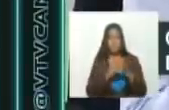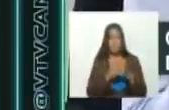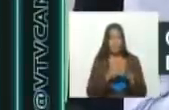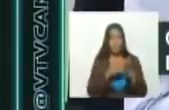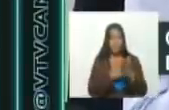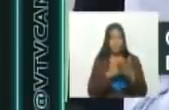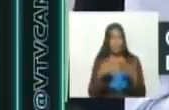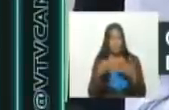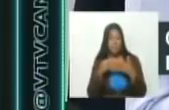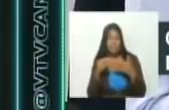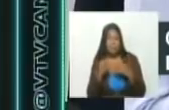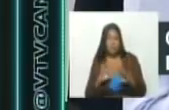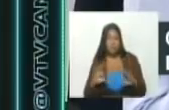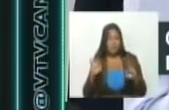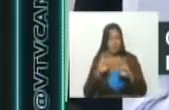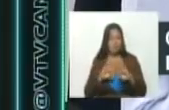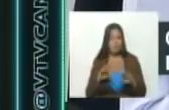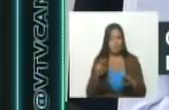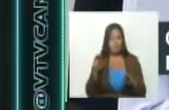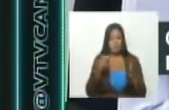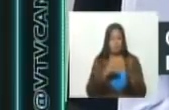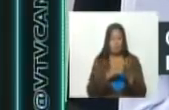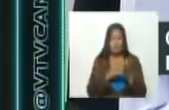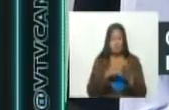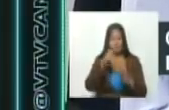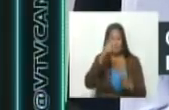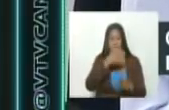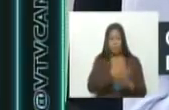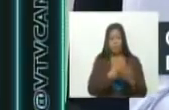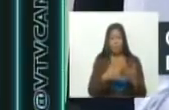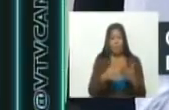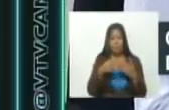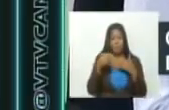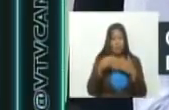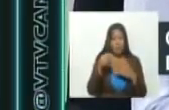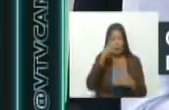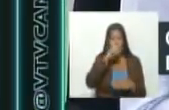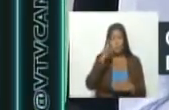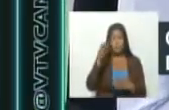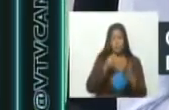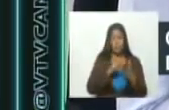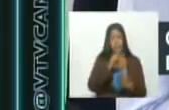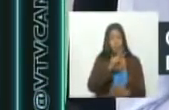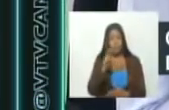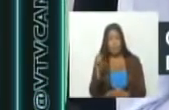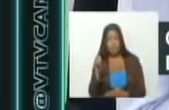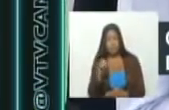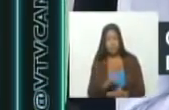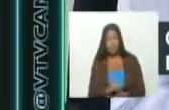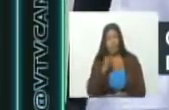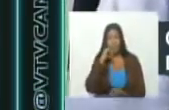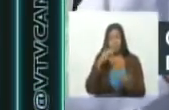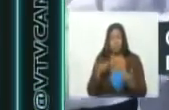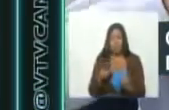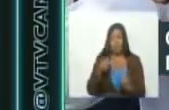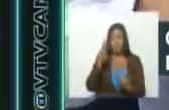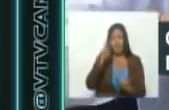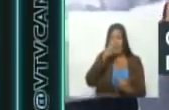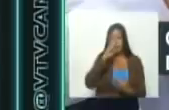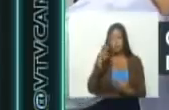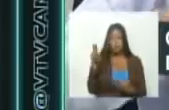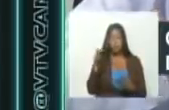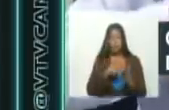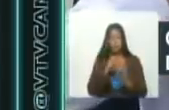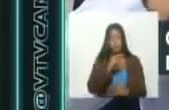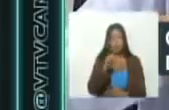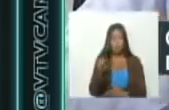1.000 millones de dólares, ni siquiera 1.000 millones de dólares en el año 2020. Eso no lo reportó en el año 2021. Eso teníamos que haberlo dicho